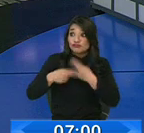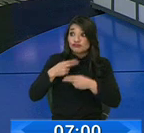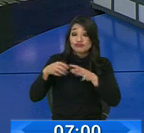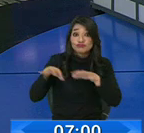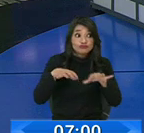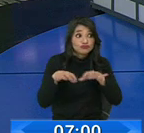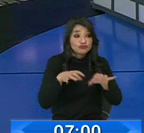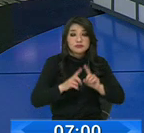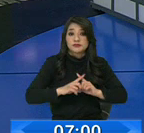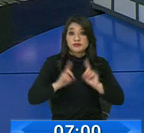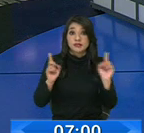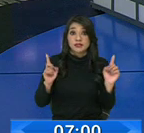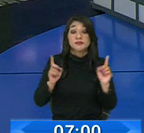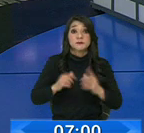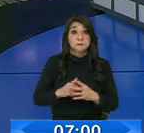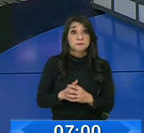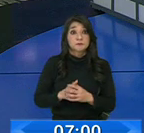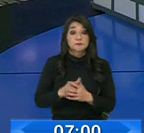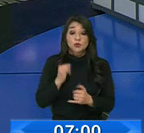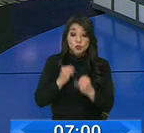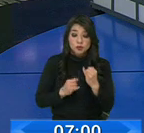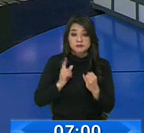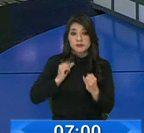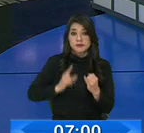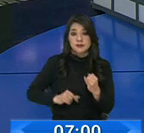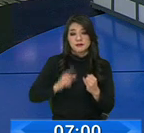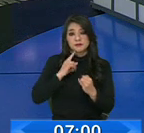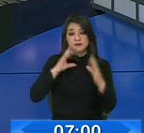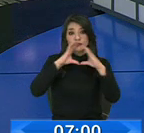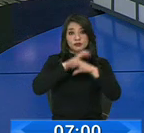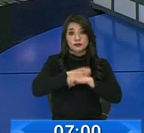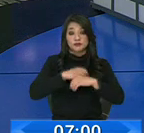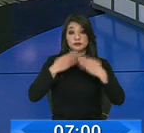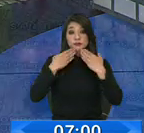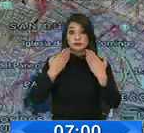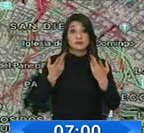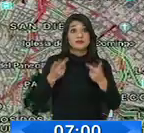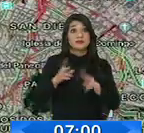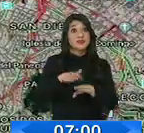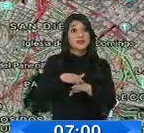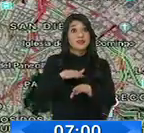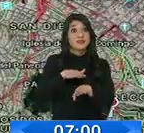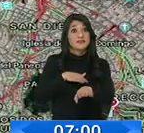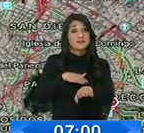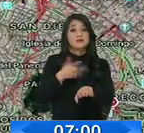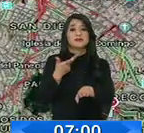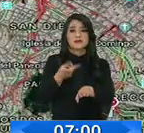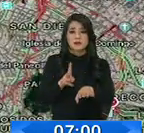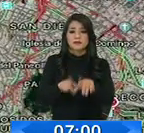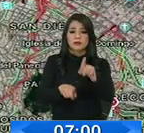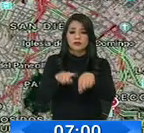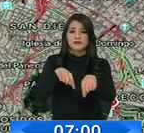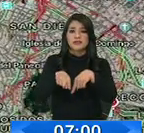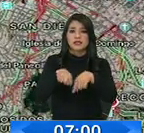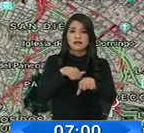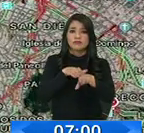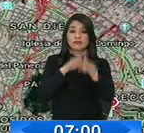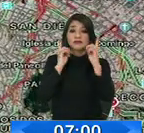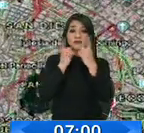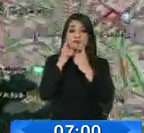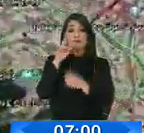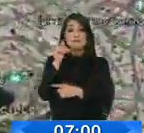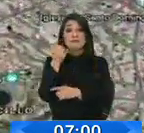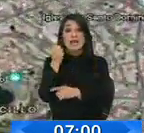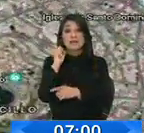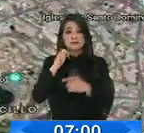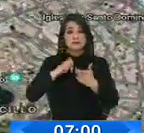movimiento, ultimando los detalles para la Nochebuena. Y el tráfico se torna también pesado, algunas arterias como San Blas tienen un problema